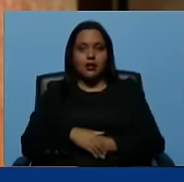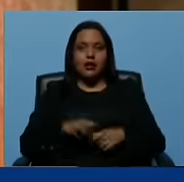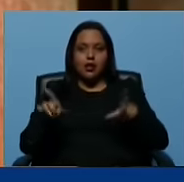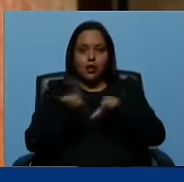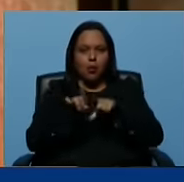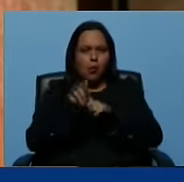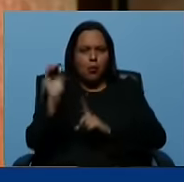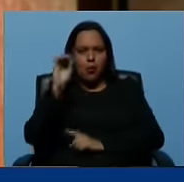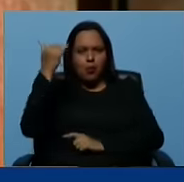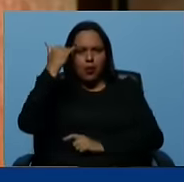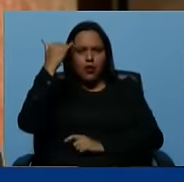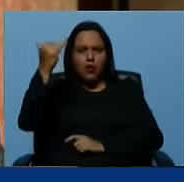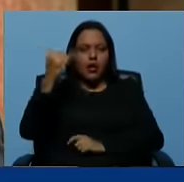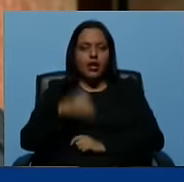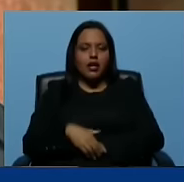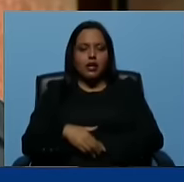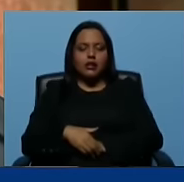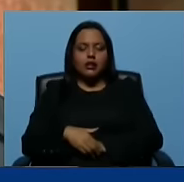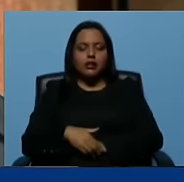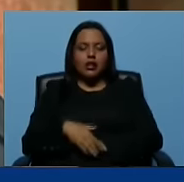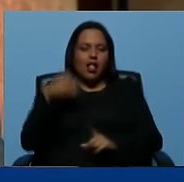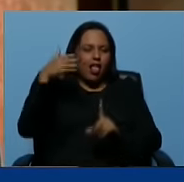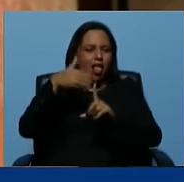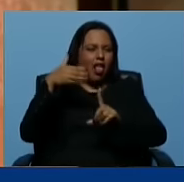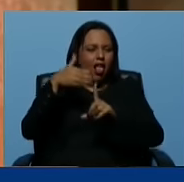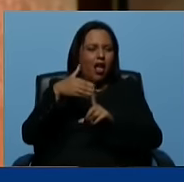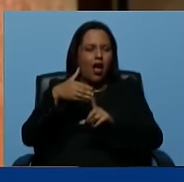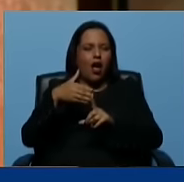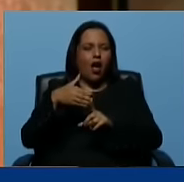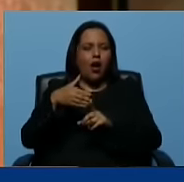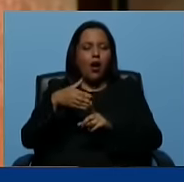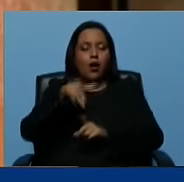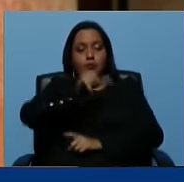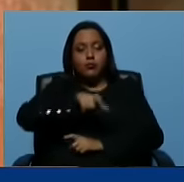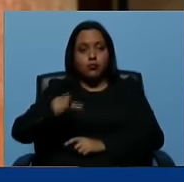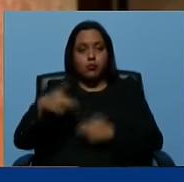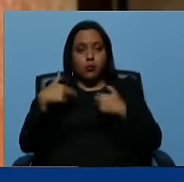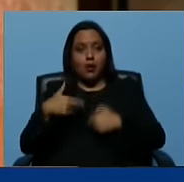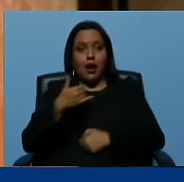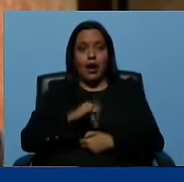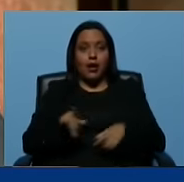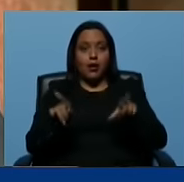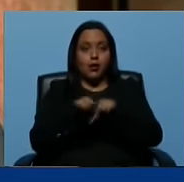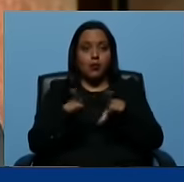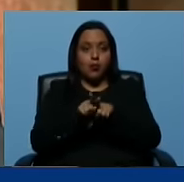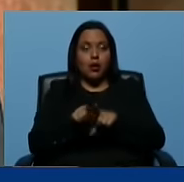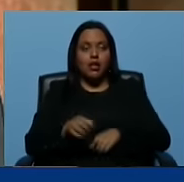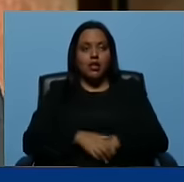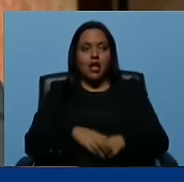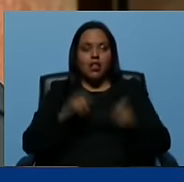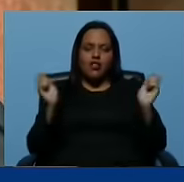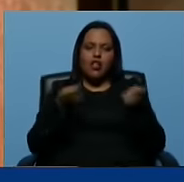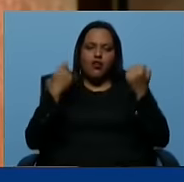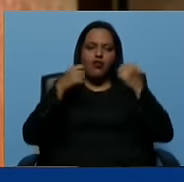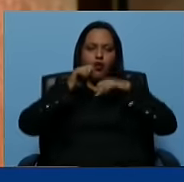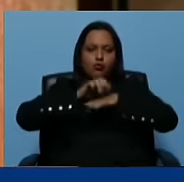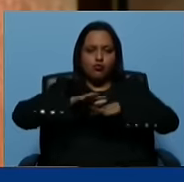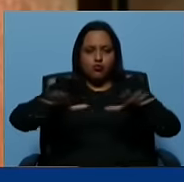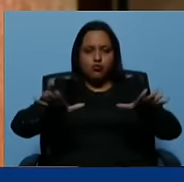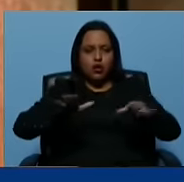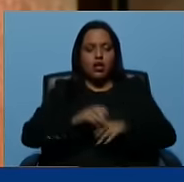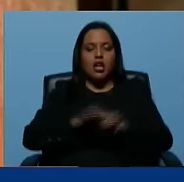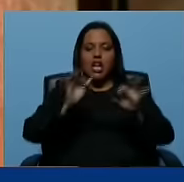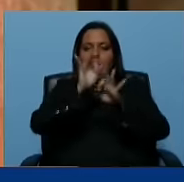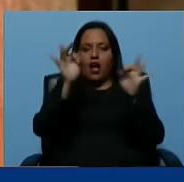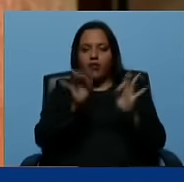ideas de atentados terroristas contra el ser humano están basados en la difusión y en el estilo y la